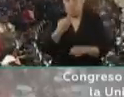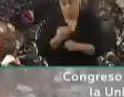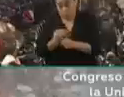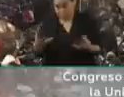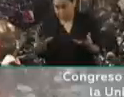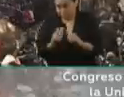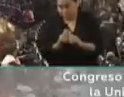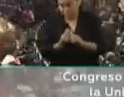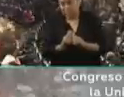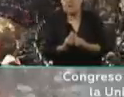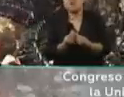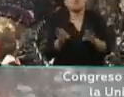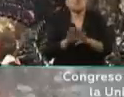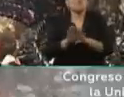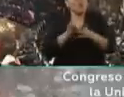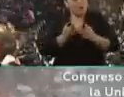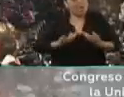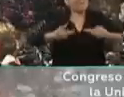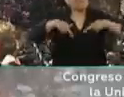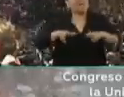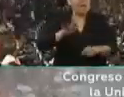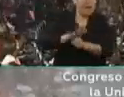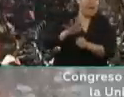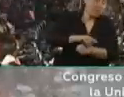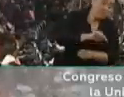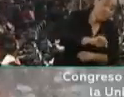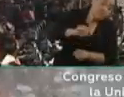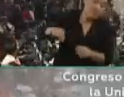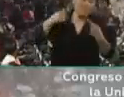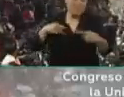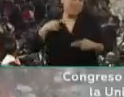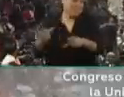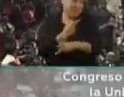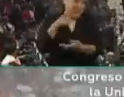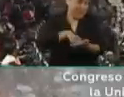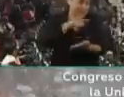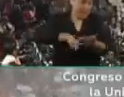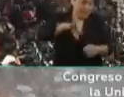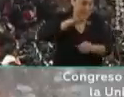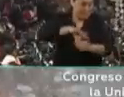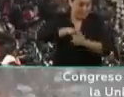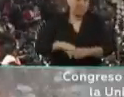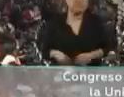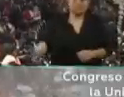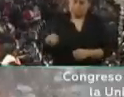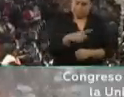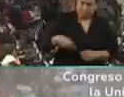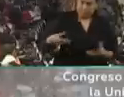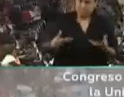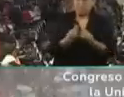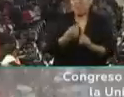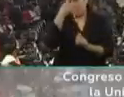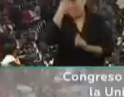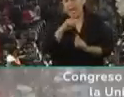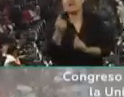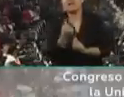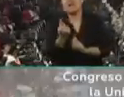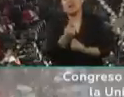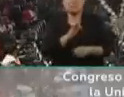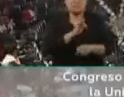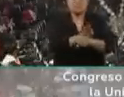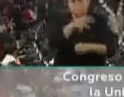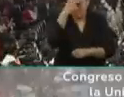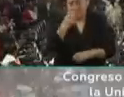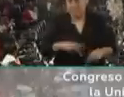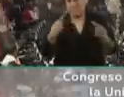no solo para representar a nuestros electores, estamos aquí para trabajar en beneficio de los mexicanos. Este